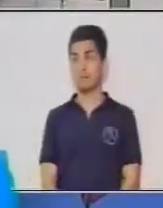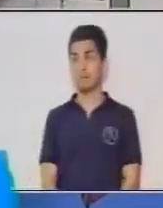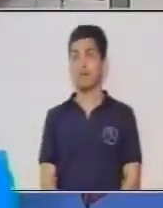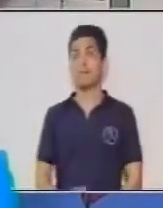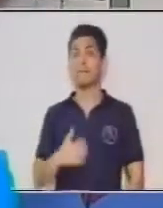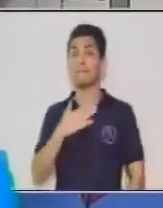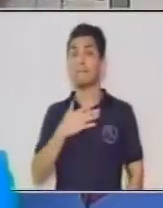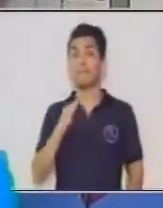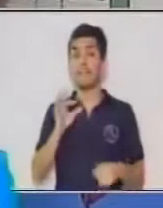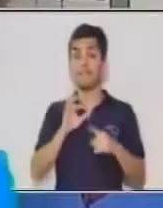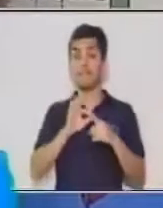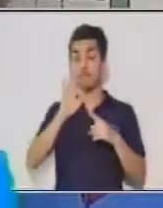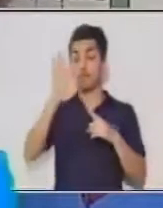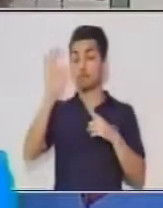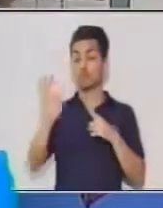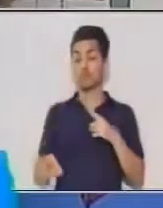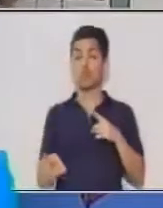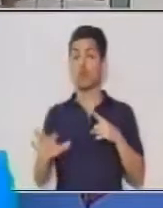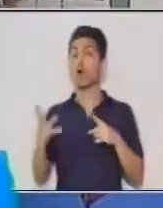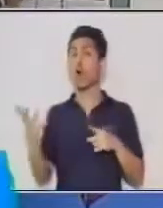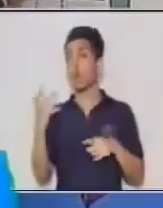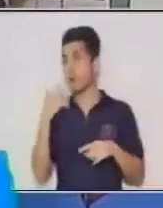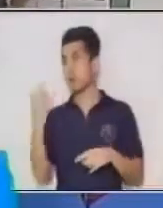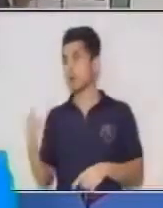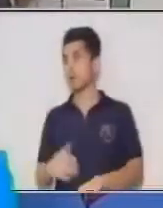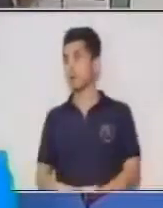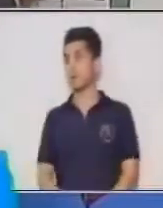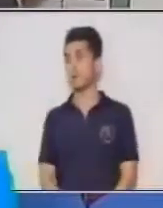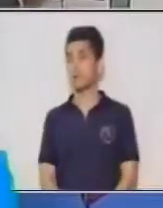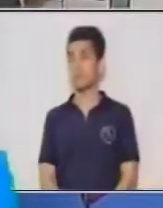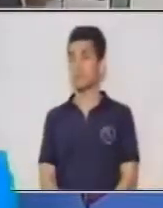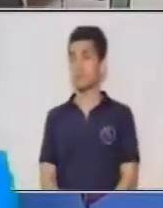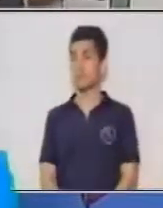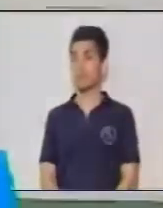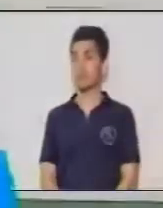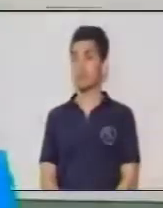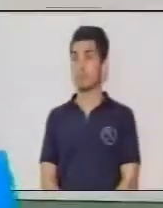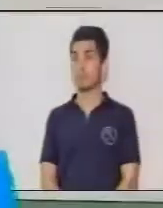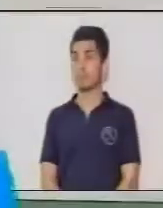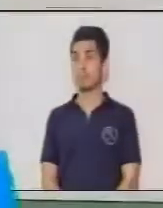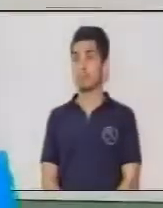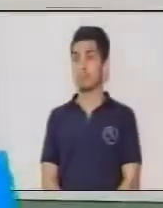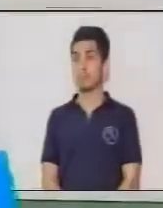función va a tener esta forma. Acercándose del lado negativo,